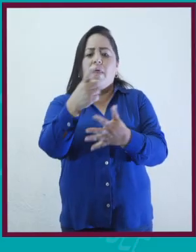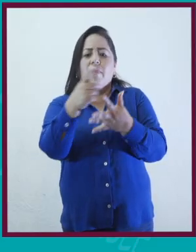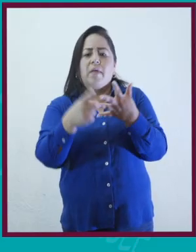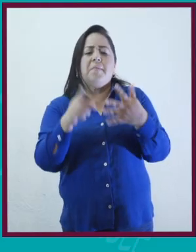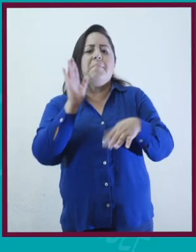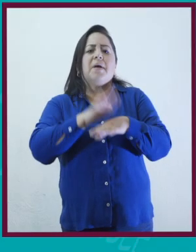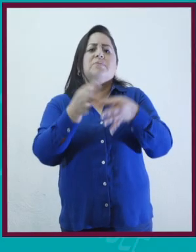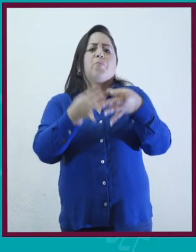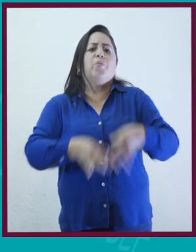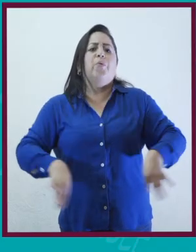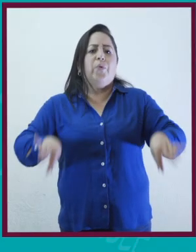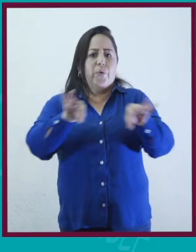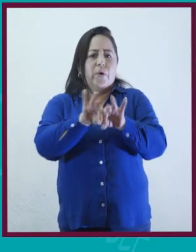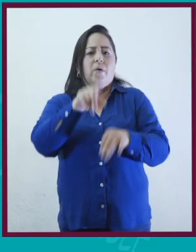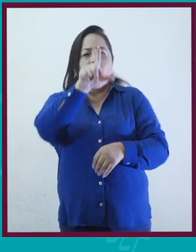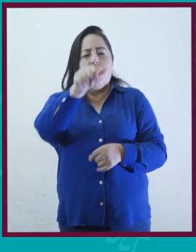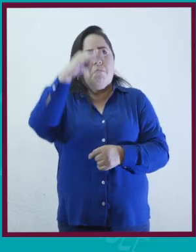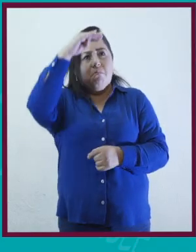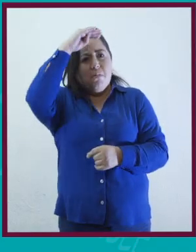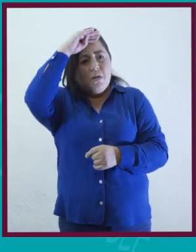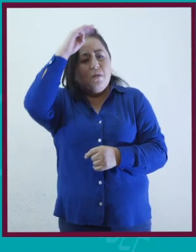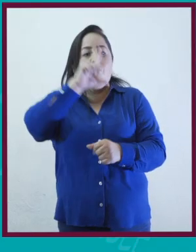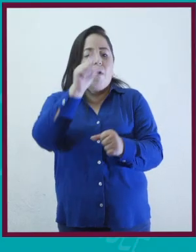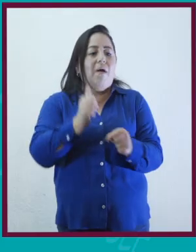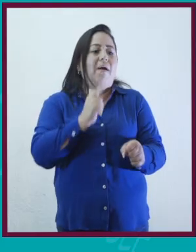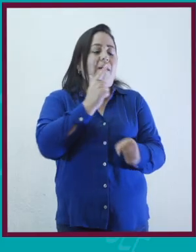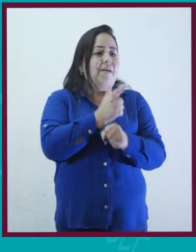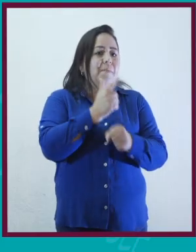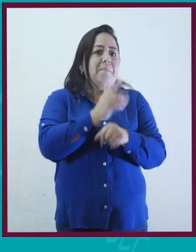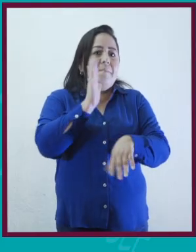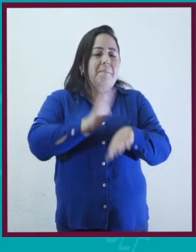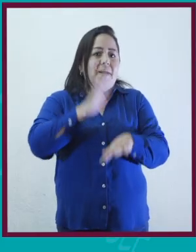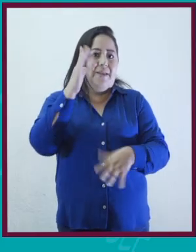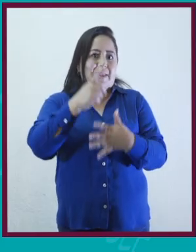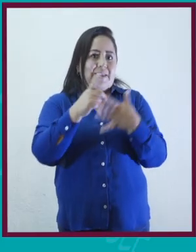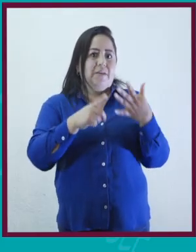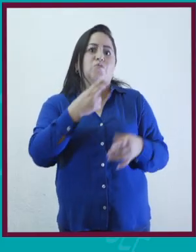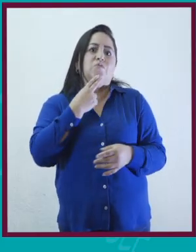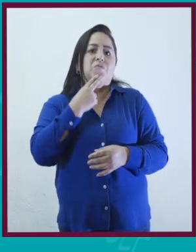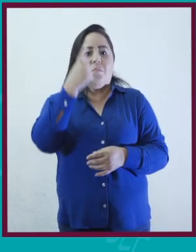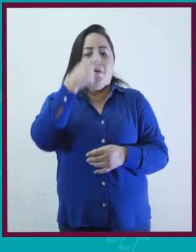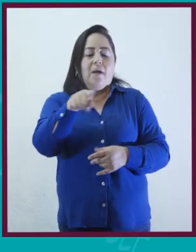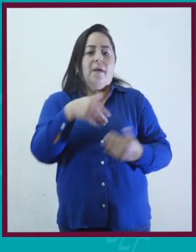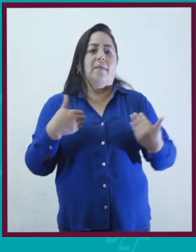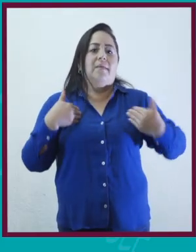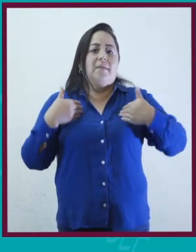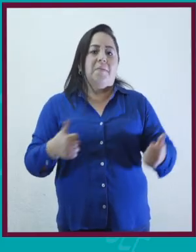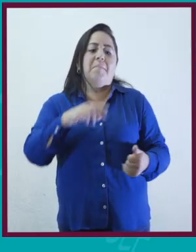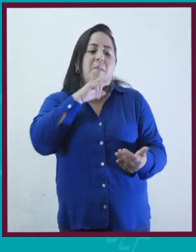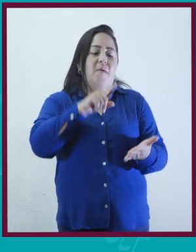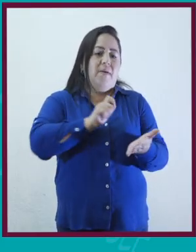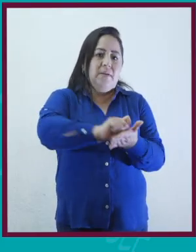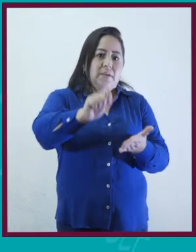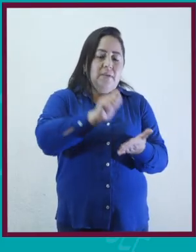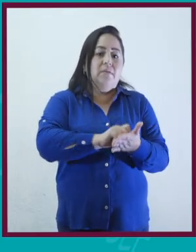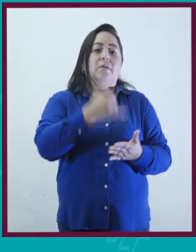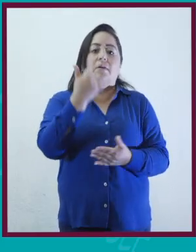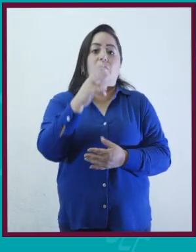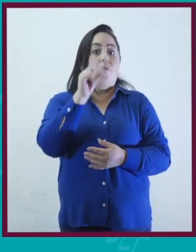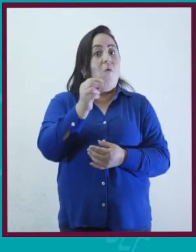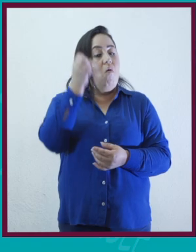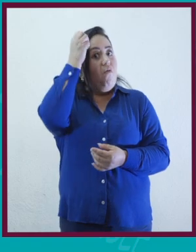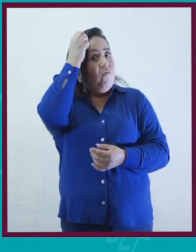detalles importantes. Reflexiona si descubrir detalles es útil para comprender mejor un escrito. Y no